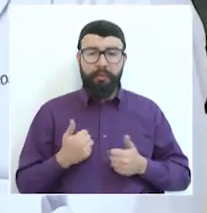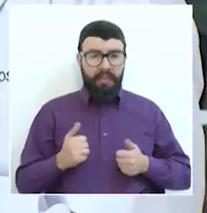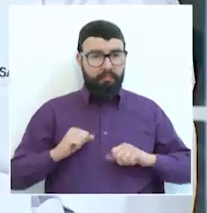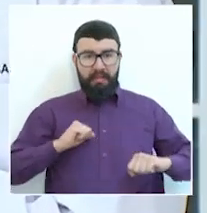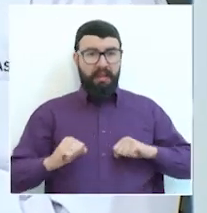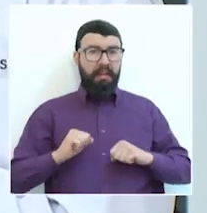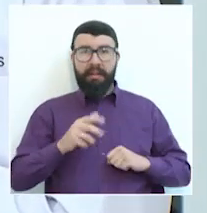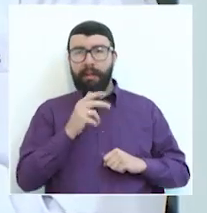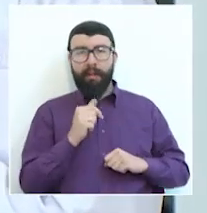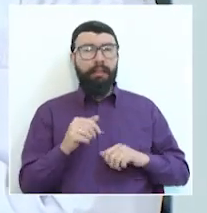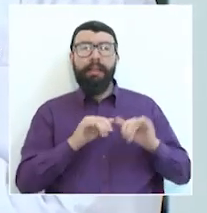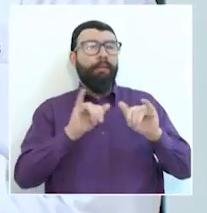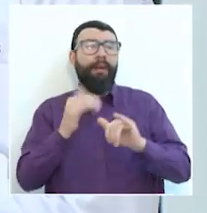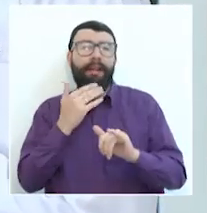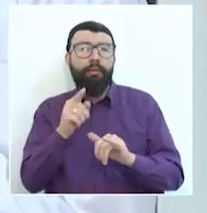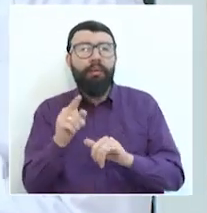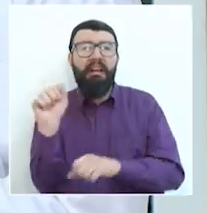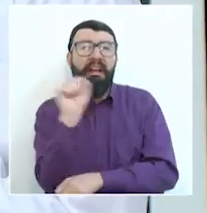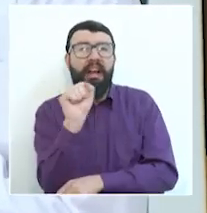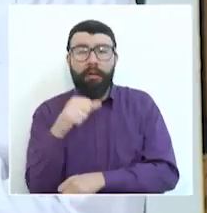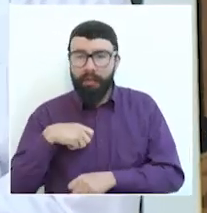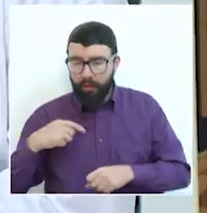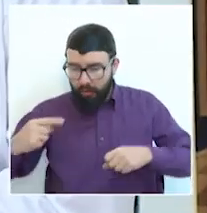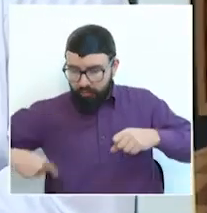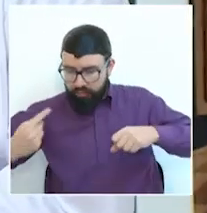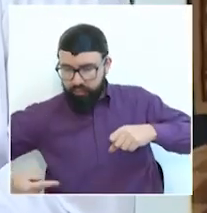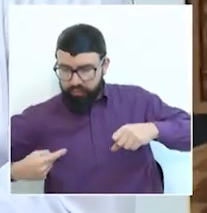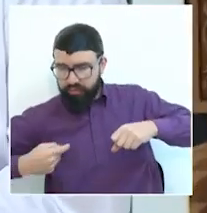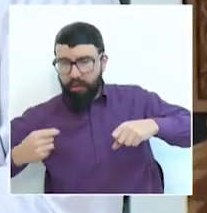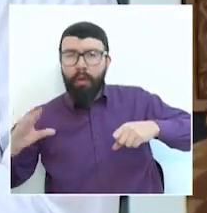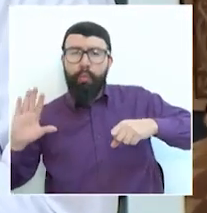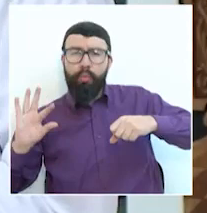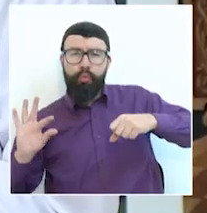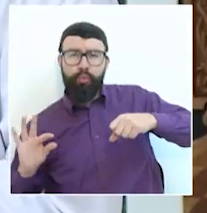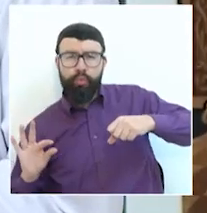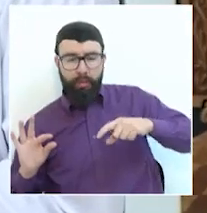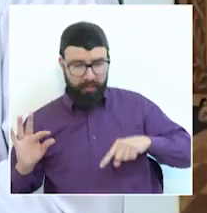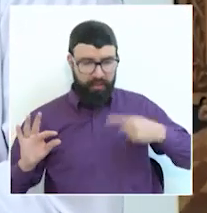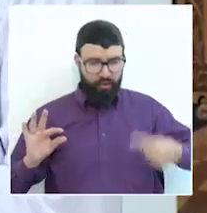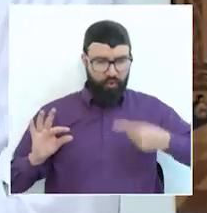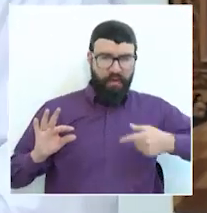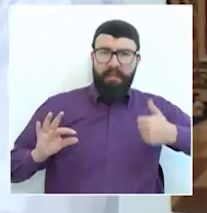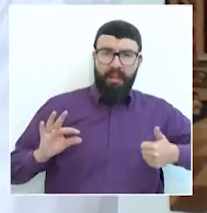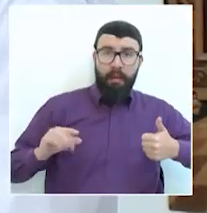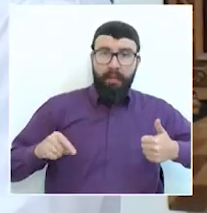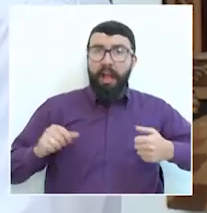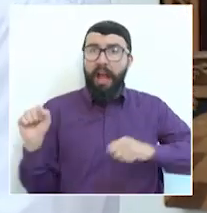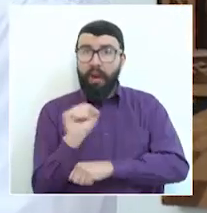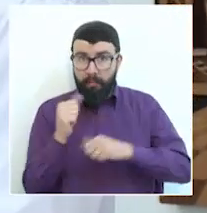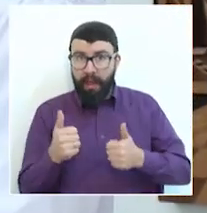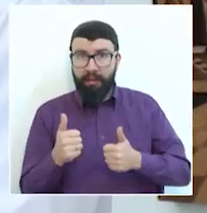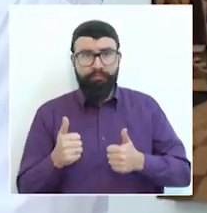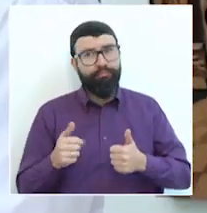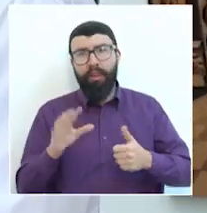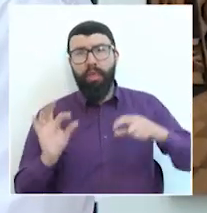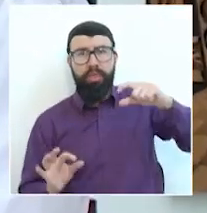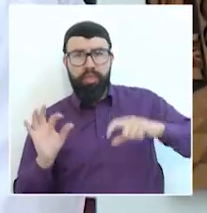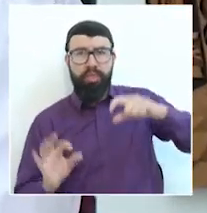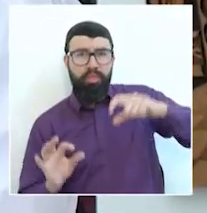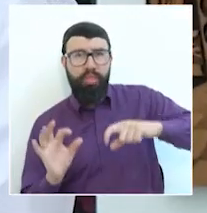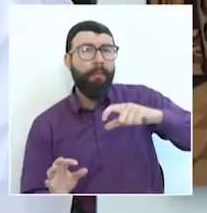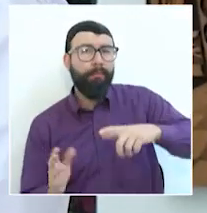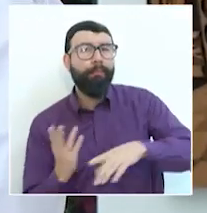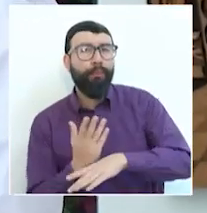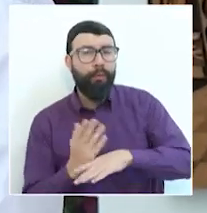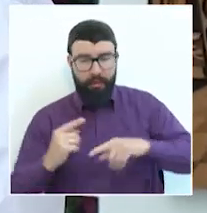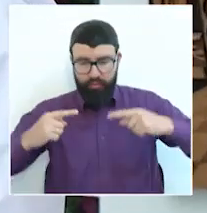como yo tener el carro. Tengo una llanta pinchada y la otra no. ¿Cómo va a andar mi carro? No va a andar bien. Entonces tengo que entrar a mejorar toda